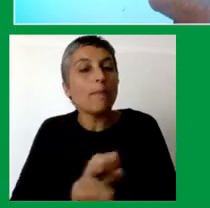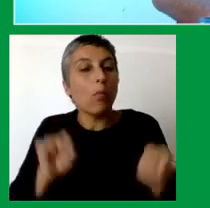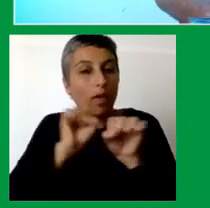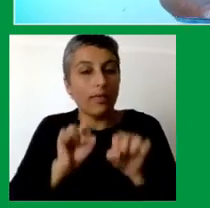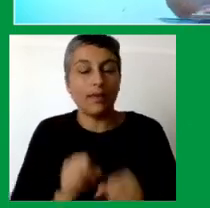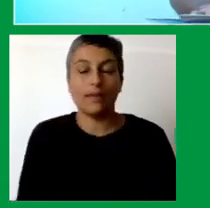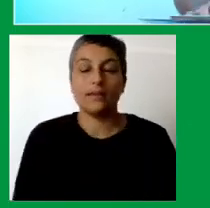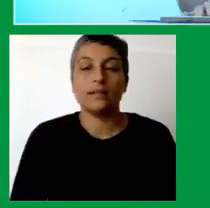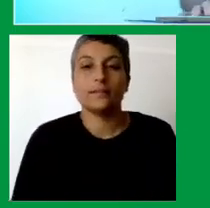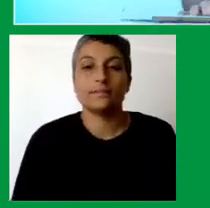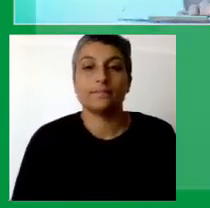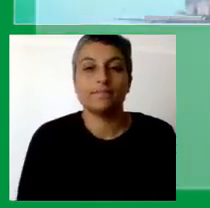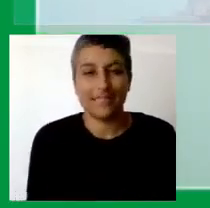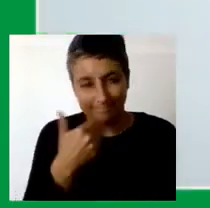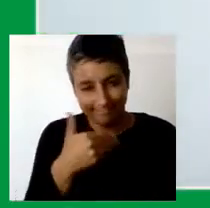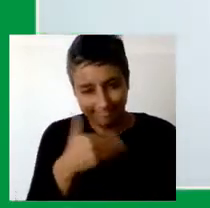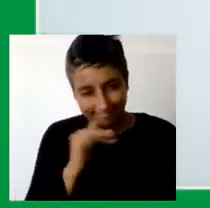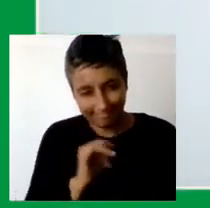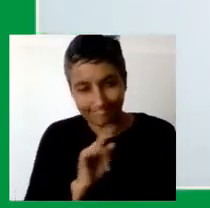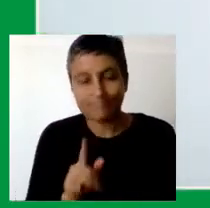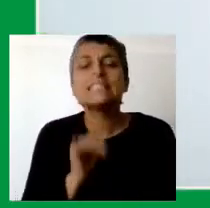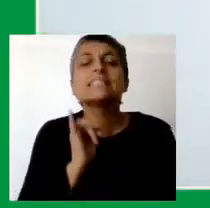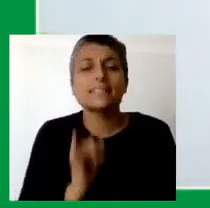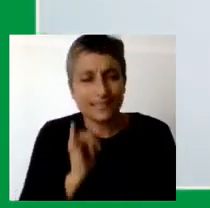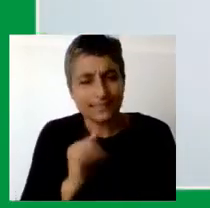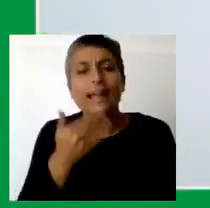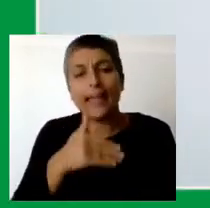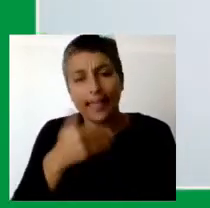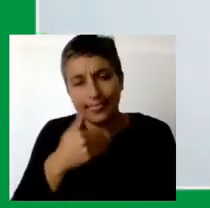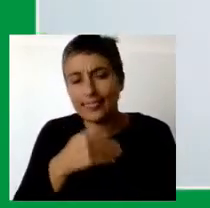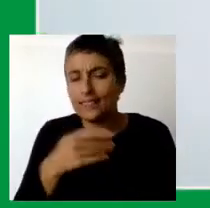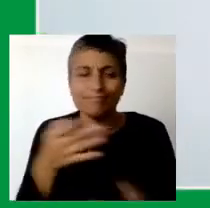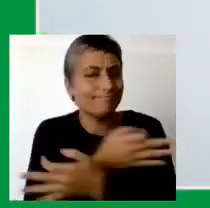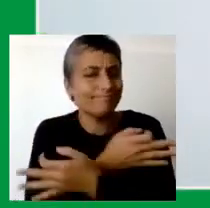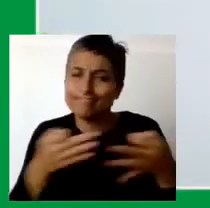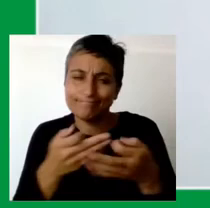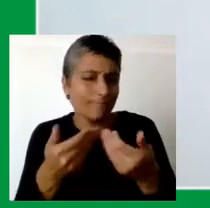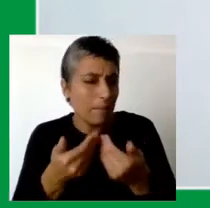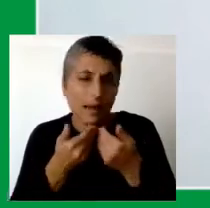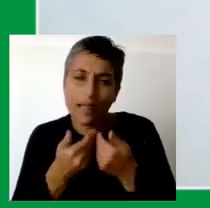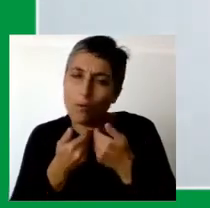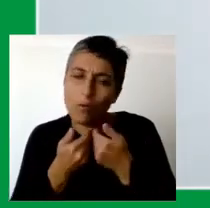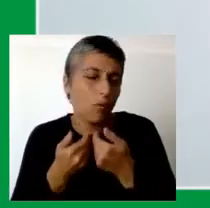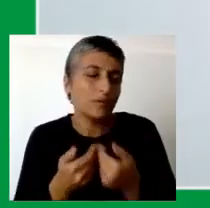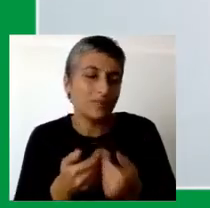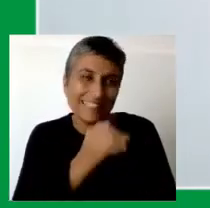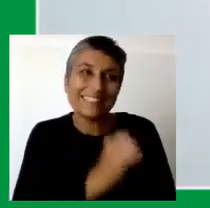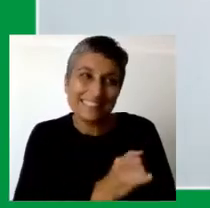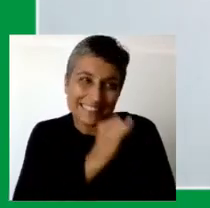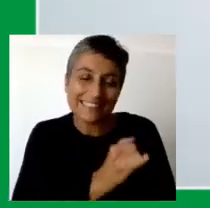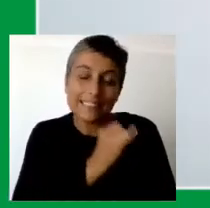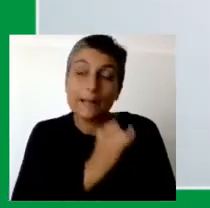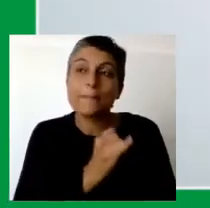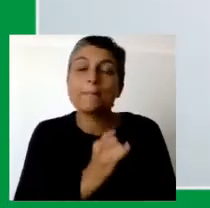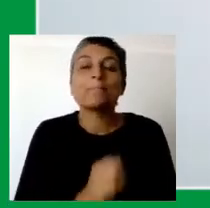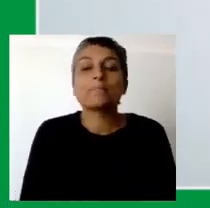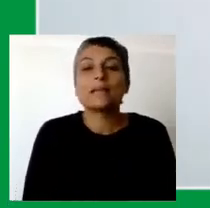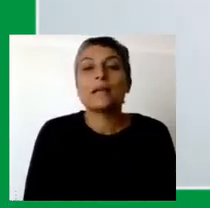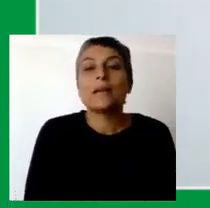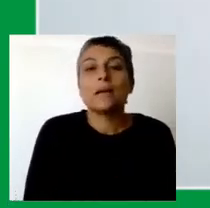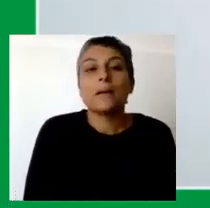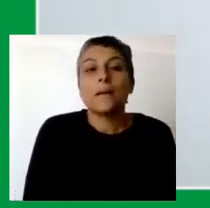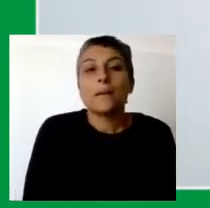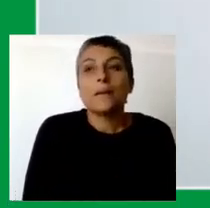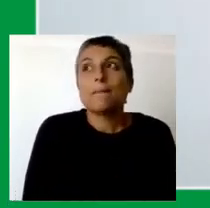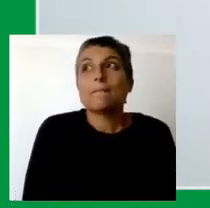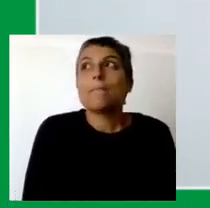o... Bueno, sí, es excelente la pregunta, porque creo que ese también es el, digamos, el